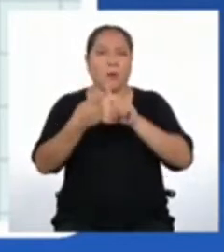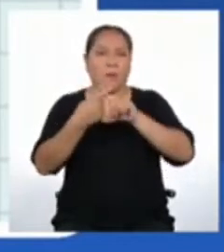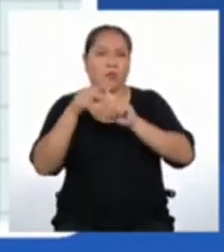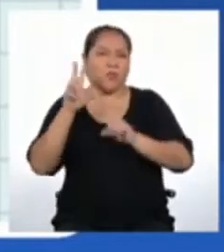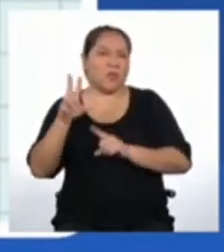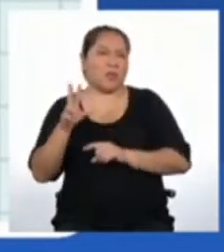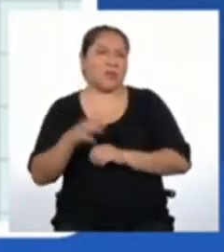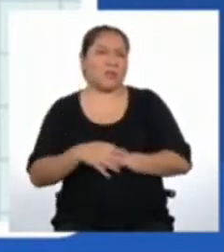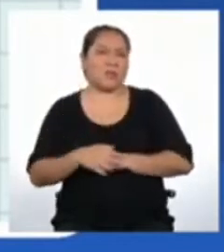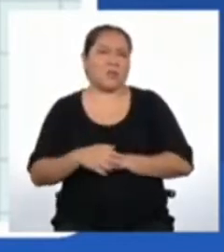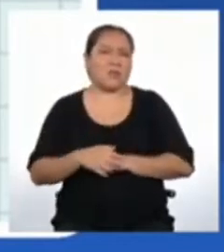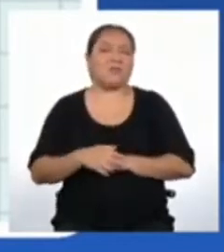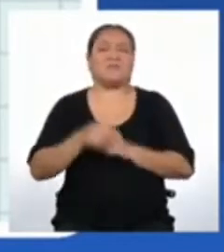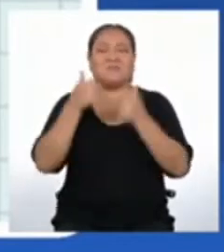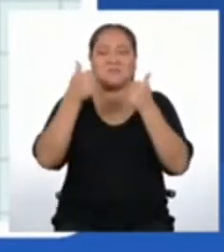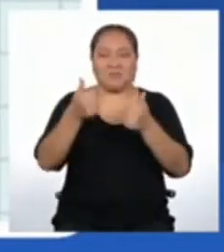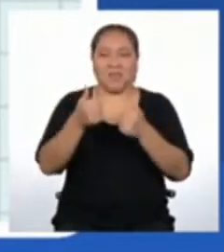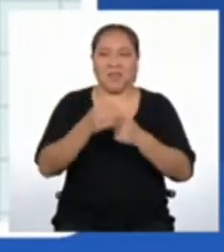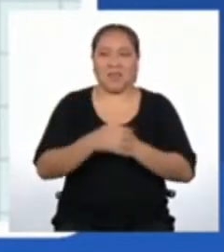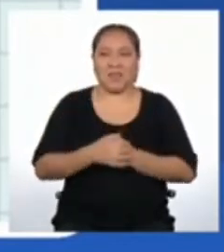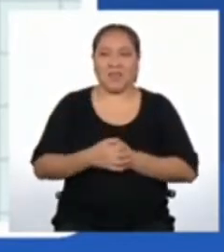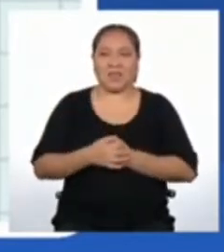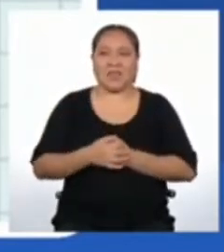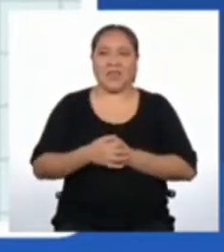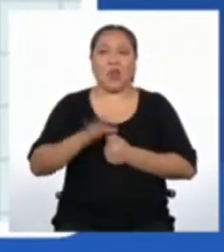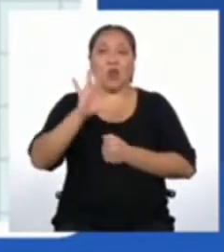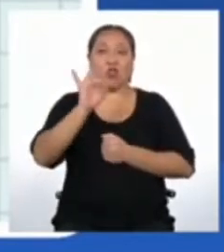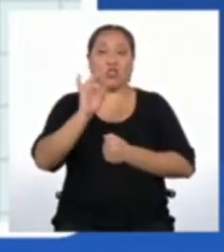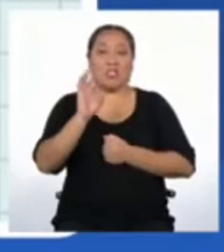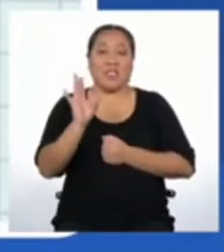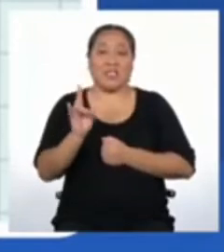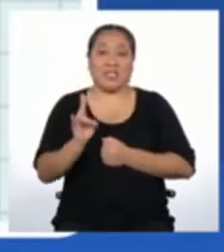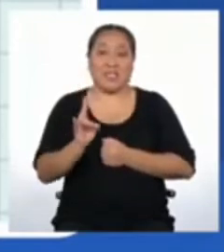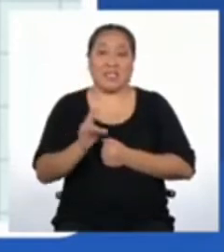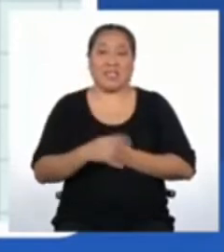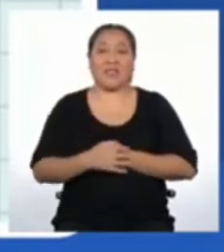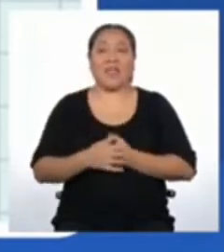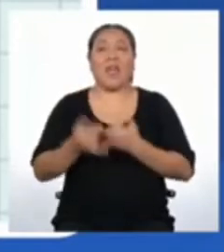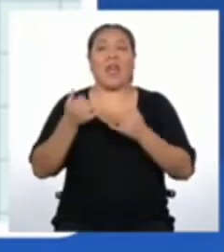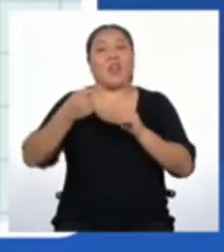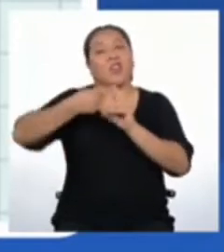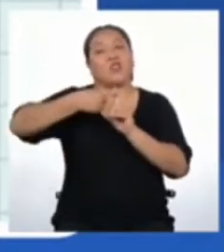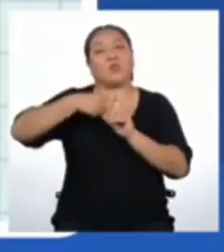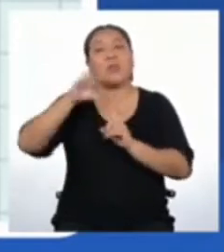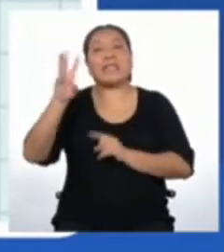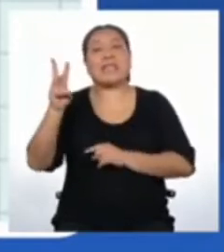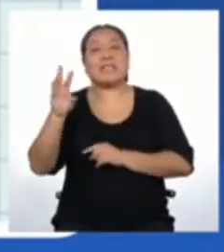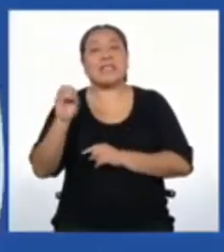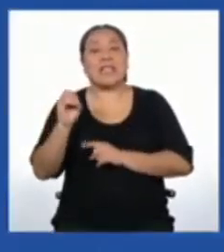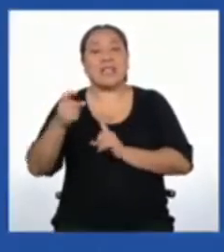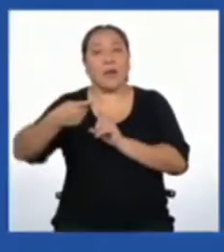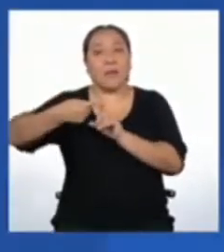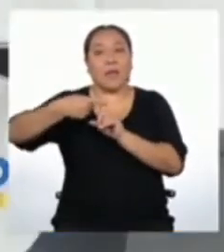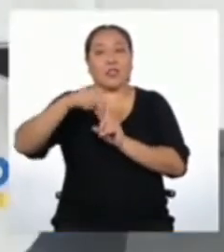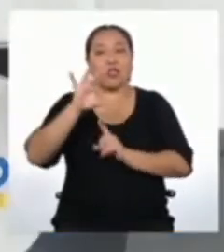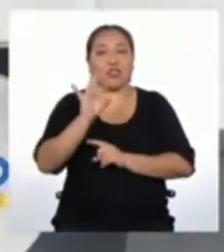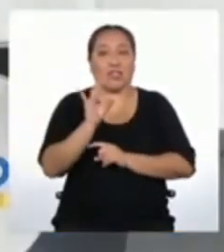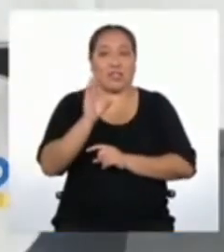3? ¡Genial! 87. Ahora sumemos 60 más